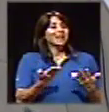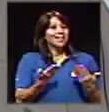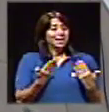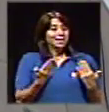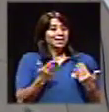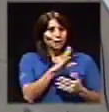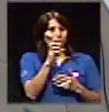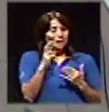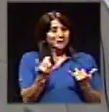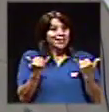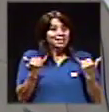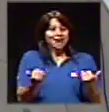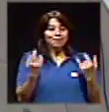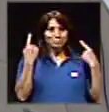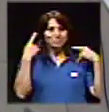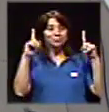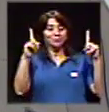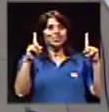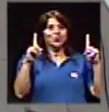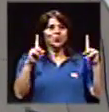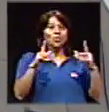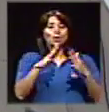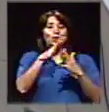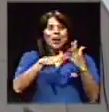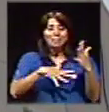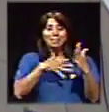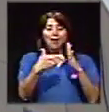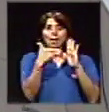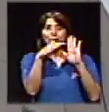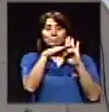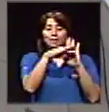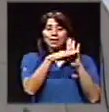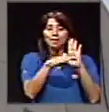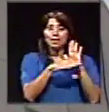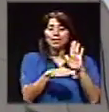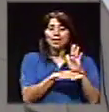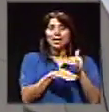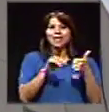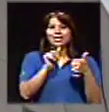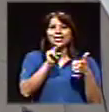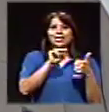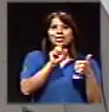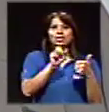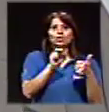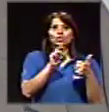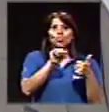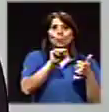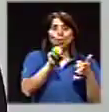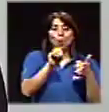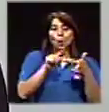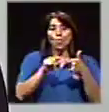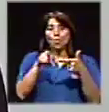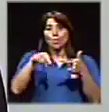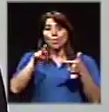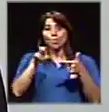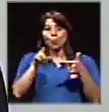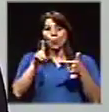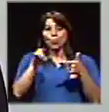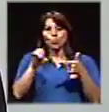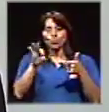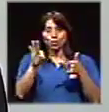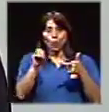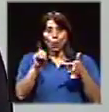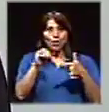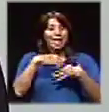Rica ahora finalmente tiene una tabla de insumo producto hecha. Exacto. De verdad, lo cual sí, hay que sí. Celebrar, y usted puso un granito de